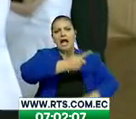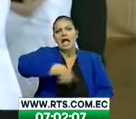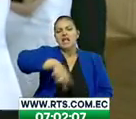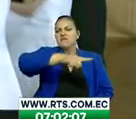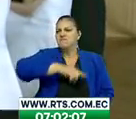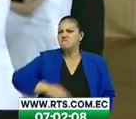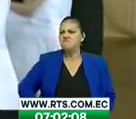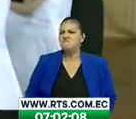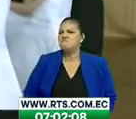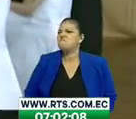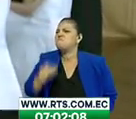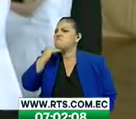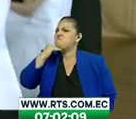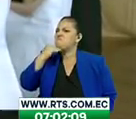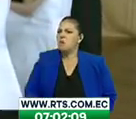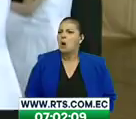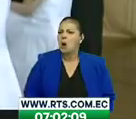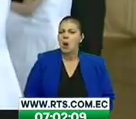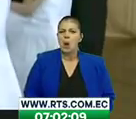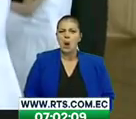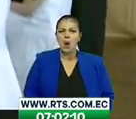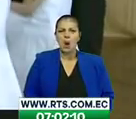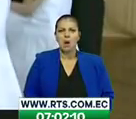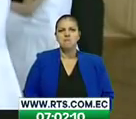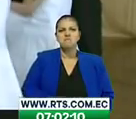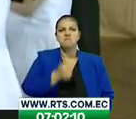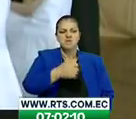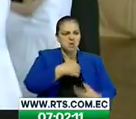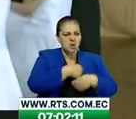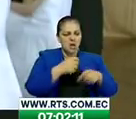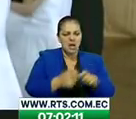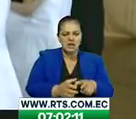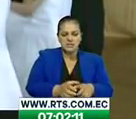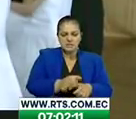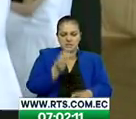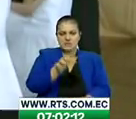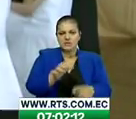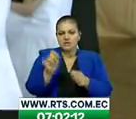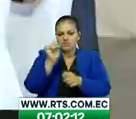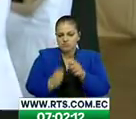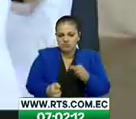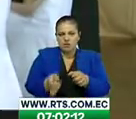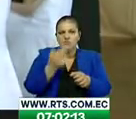cual nos reciben con granadas Molotov, piedras,